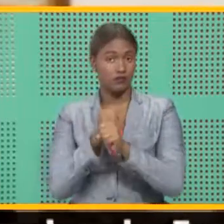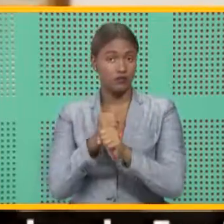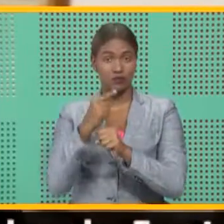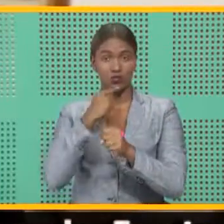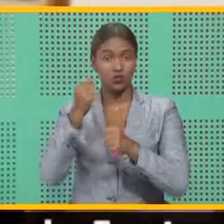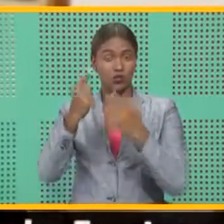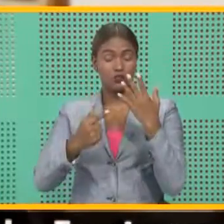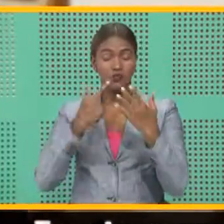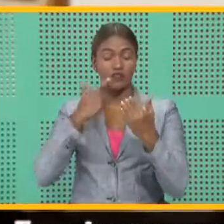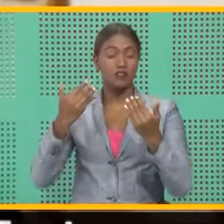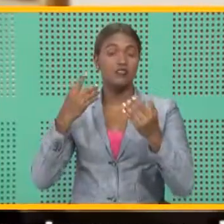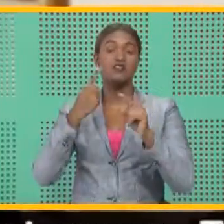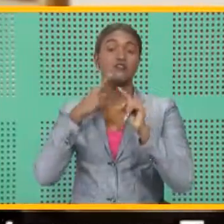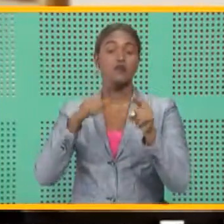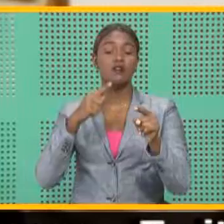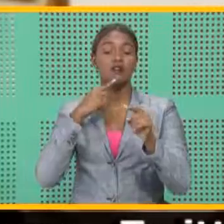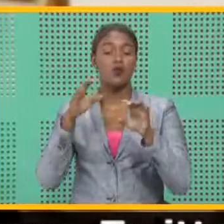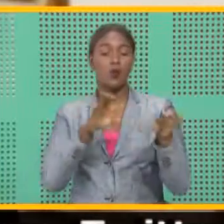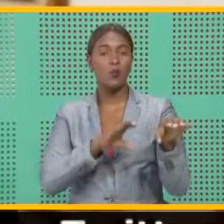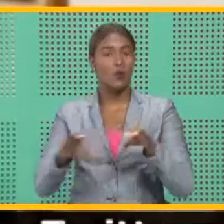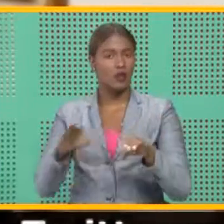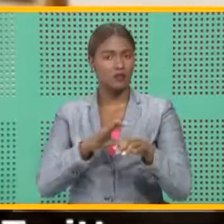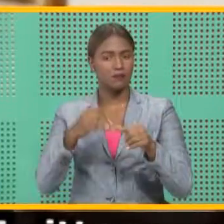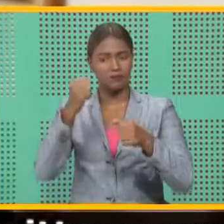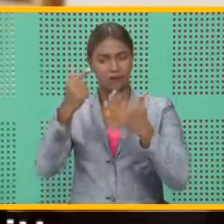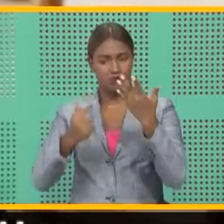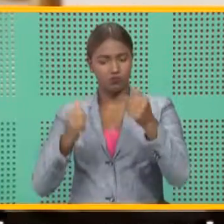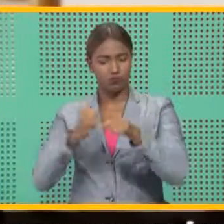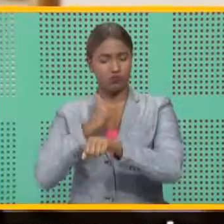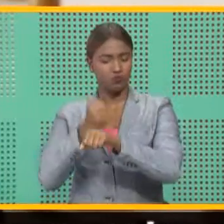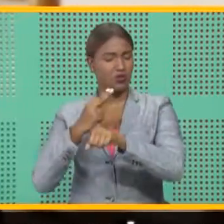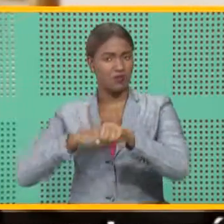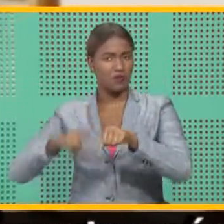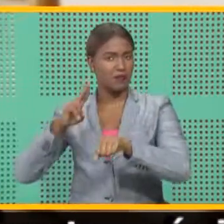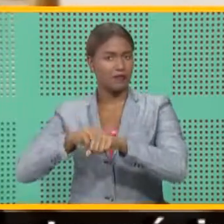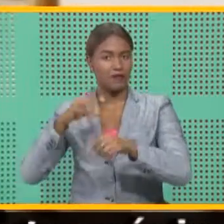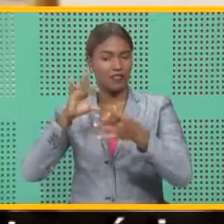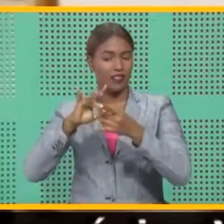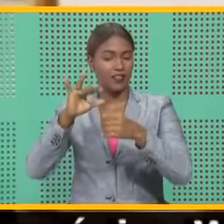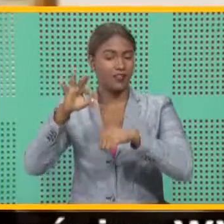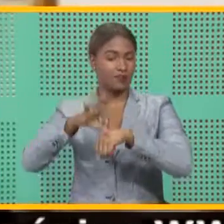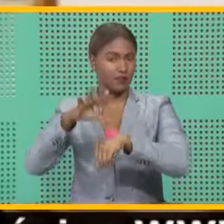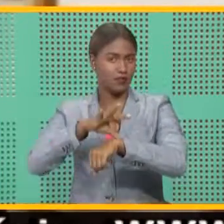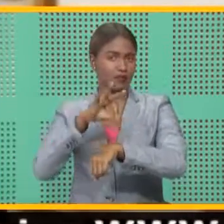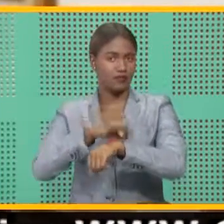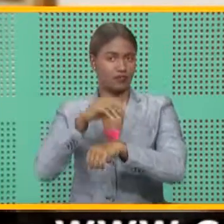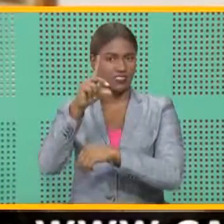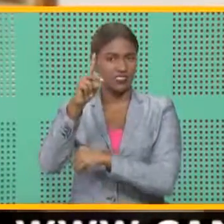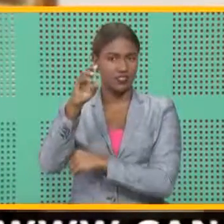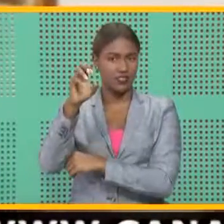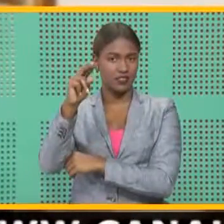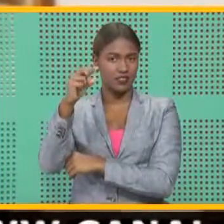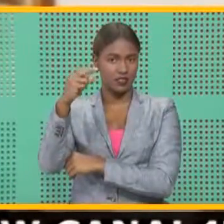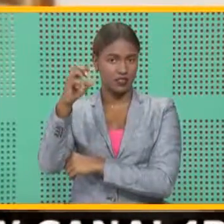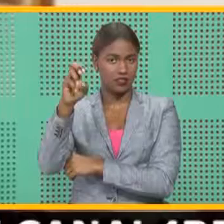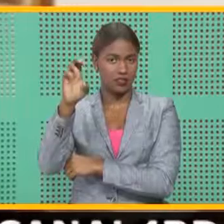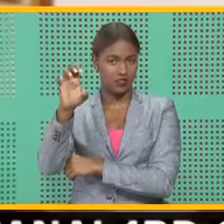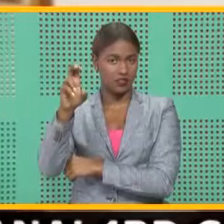lo cual responde al comportamiento epidemiológico habitual del dengue, que tiene